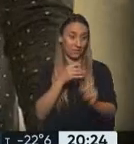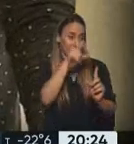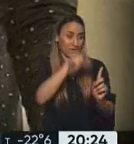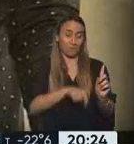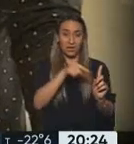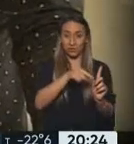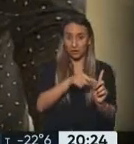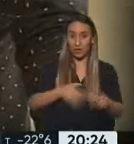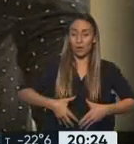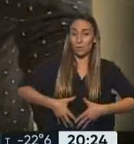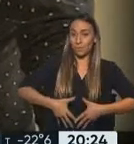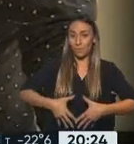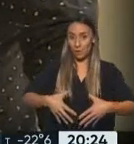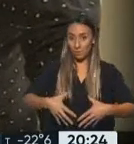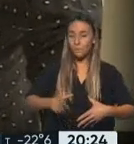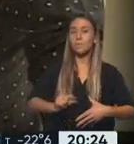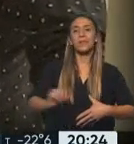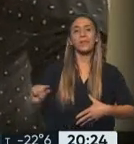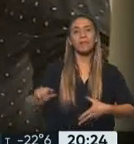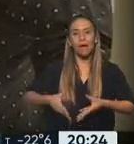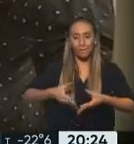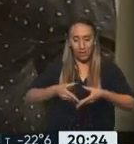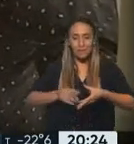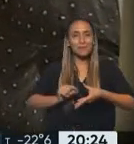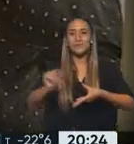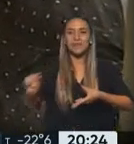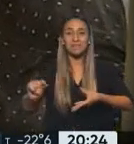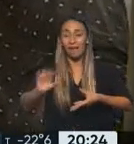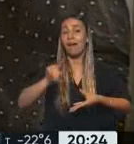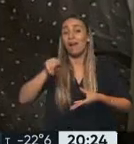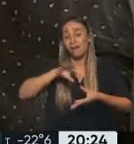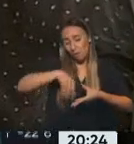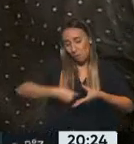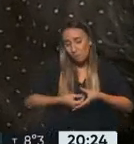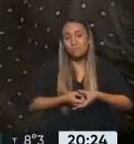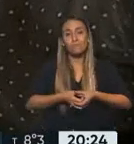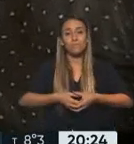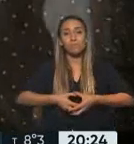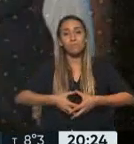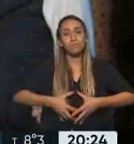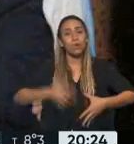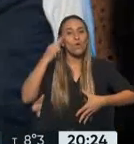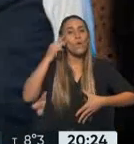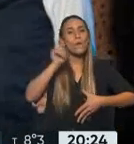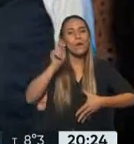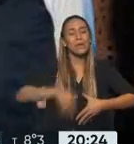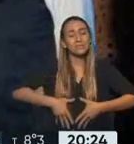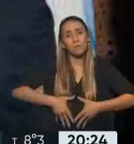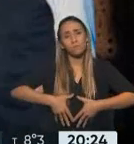solidaria en prestar su vientre y llevar 9 meses de embarazo para